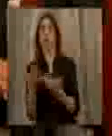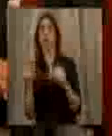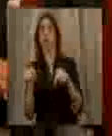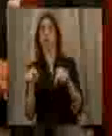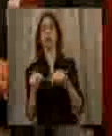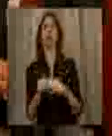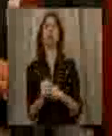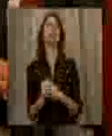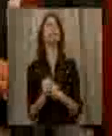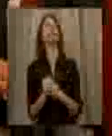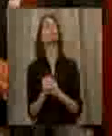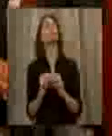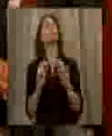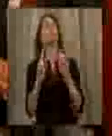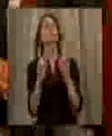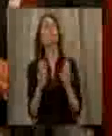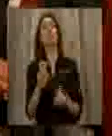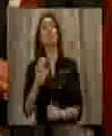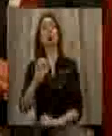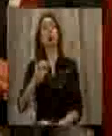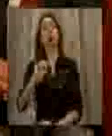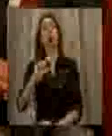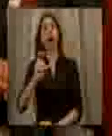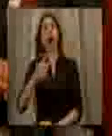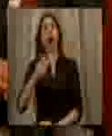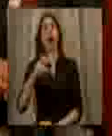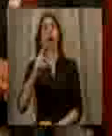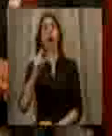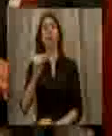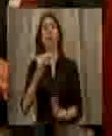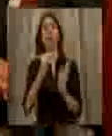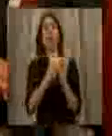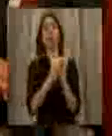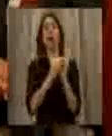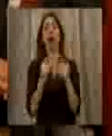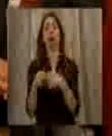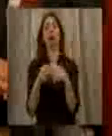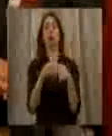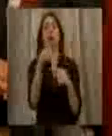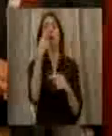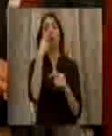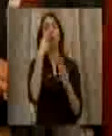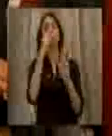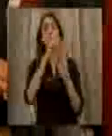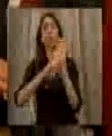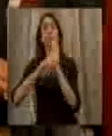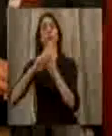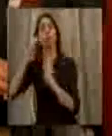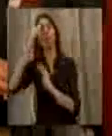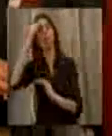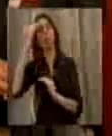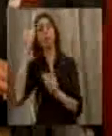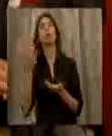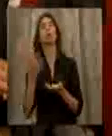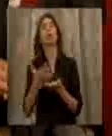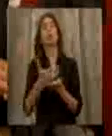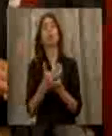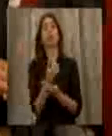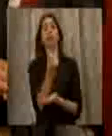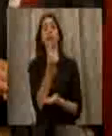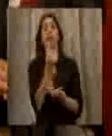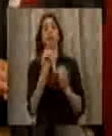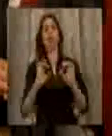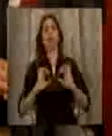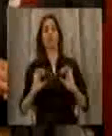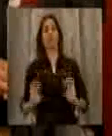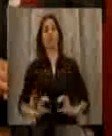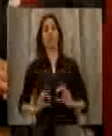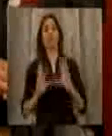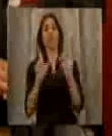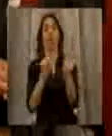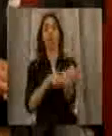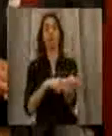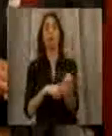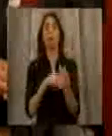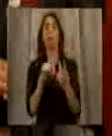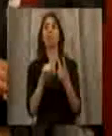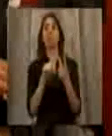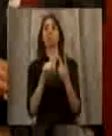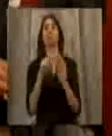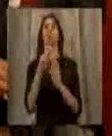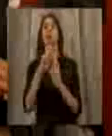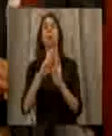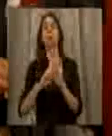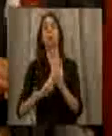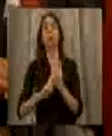En la agenda social, ustedes conocen proyectos emblemáticos como el ingreso ético familiar, el proyecto